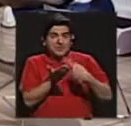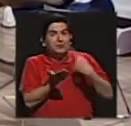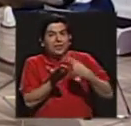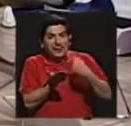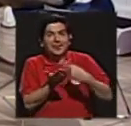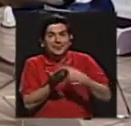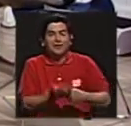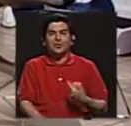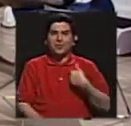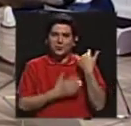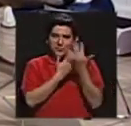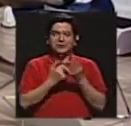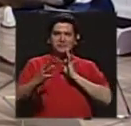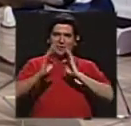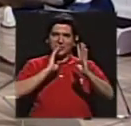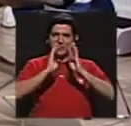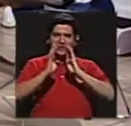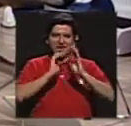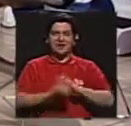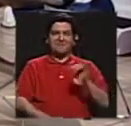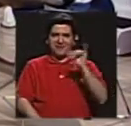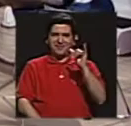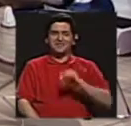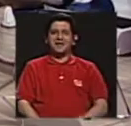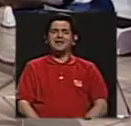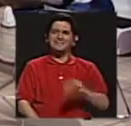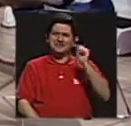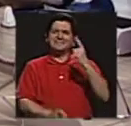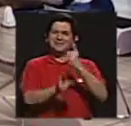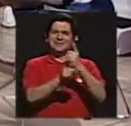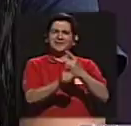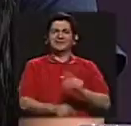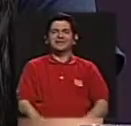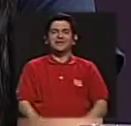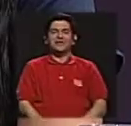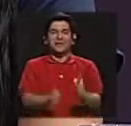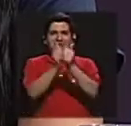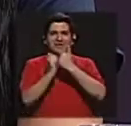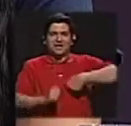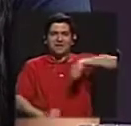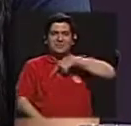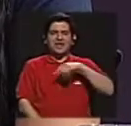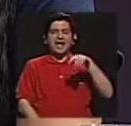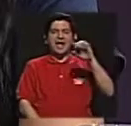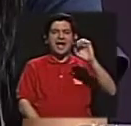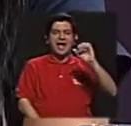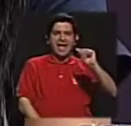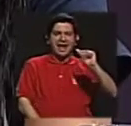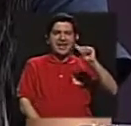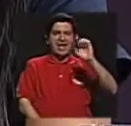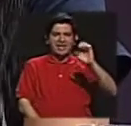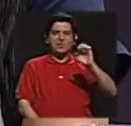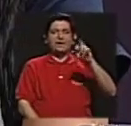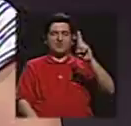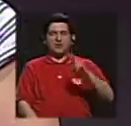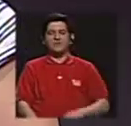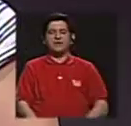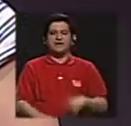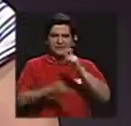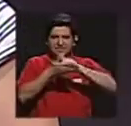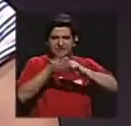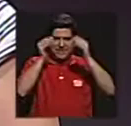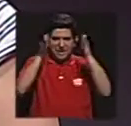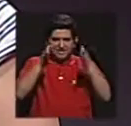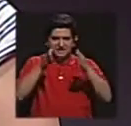que espero que la conversación igual. Así va a ser. Y también nos acompaña Ana Duarte Ramírez, antropóloga, escritora,